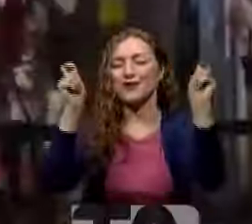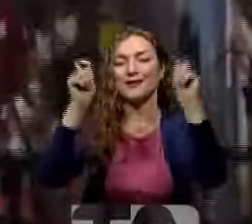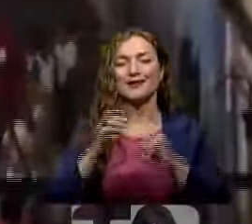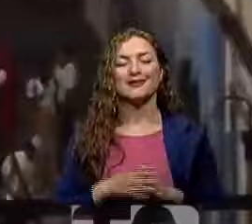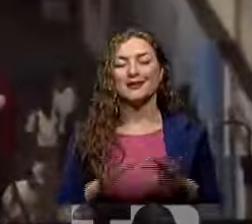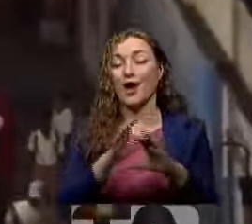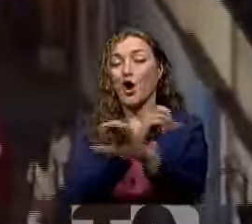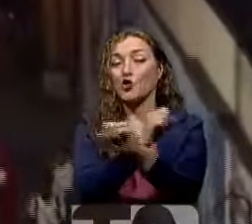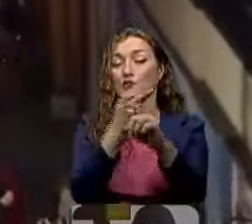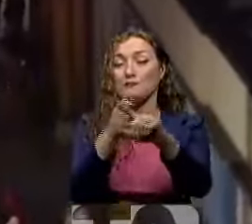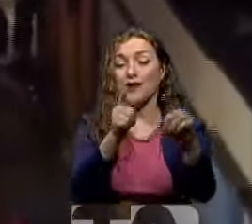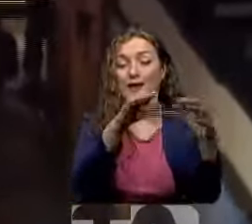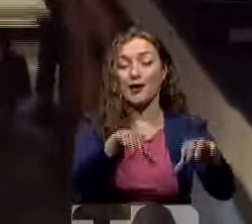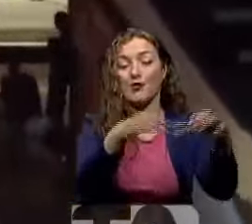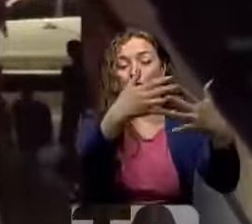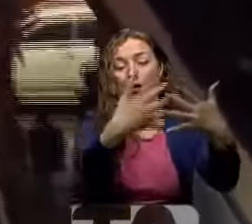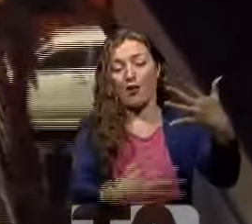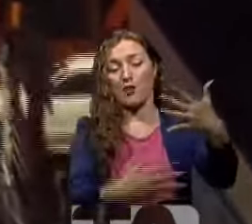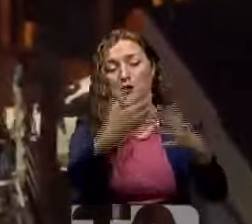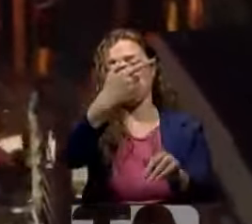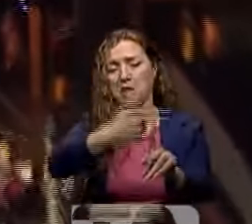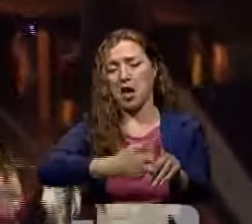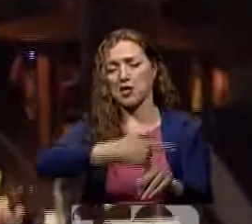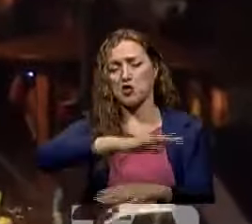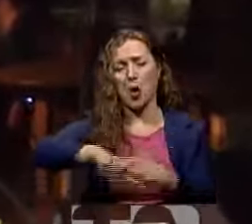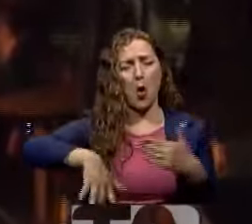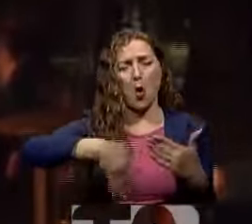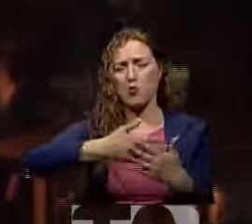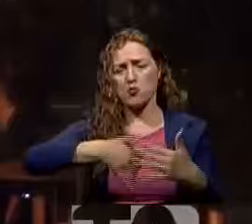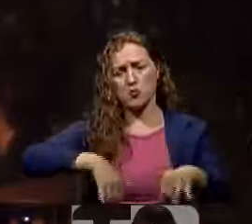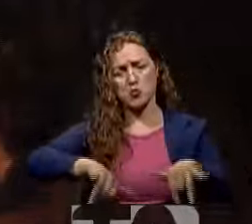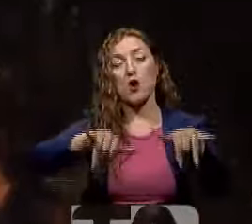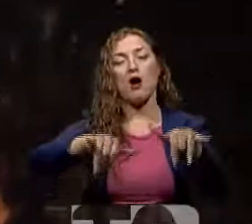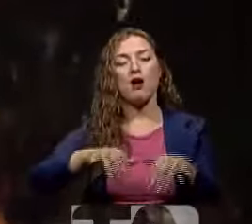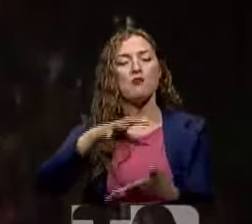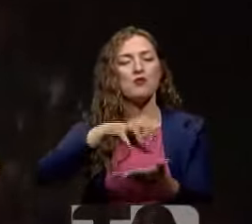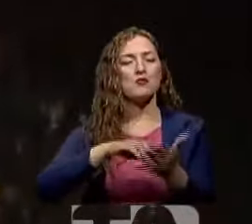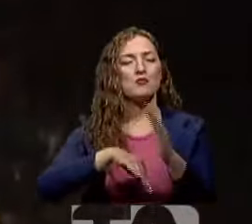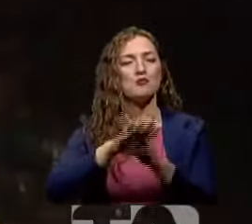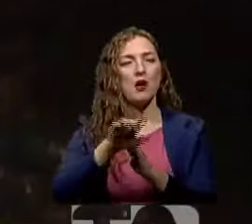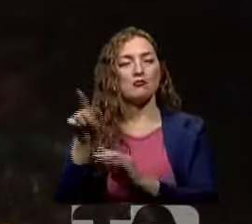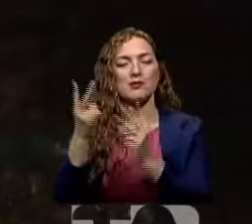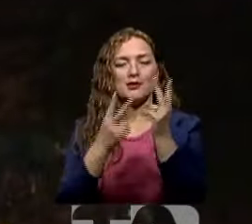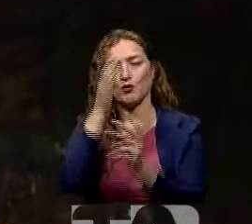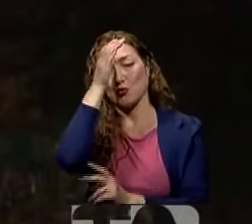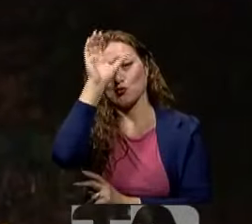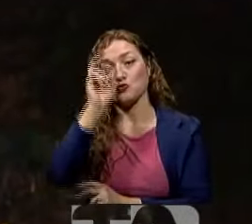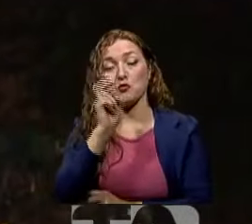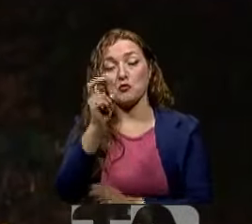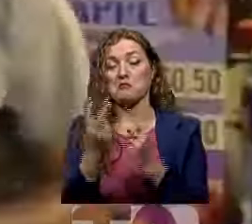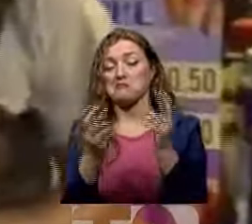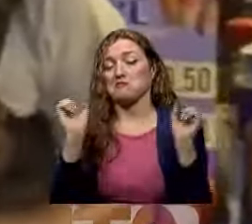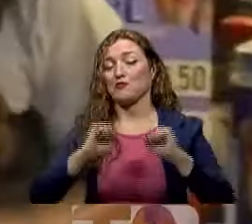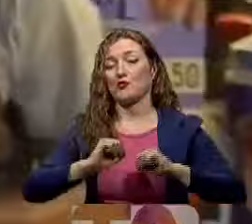de actividades que continuarán a lo largo del mes, consolidando a esta provincia como un destino cultural y